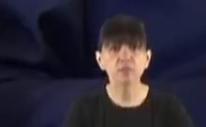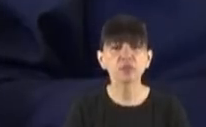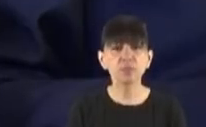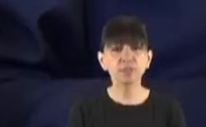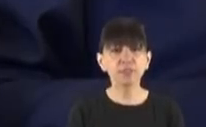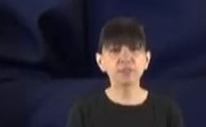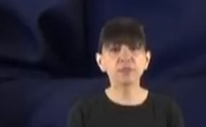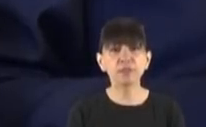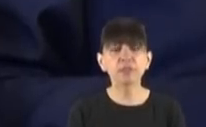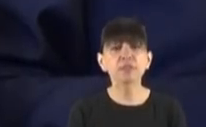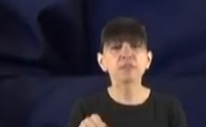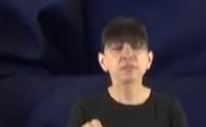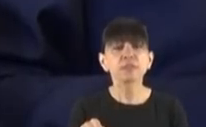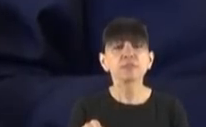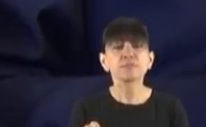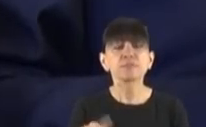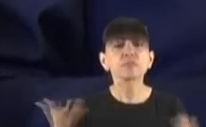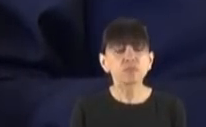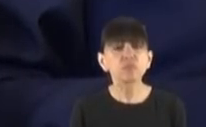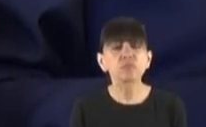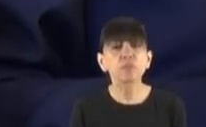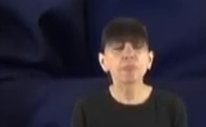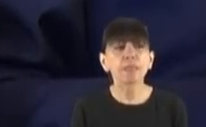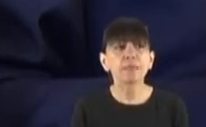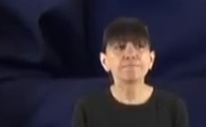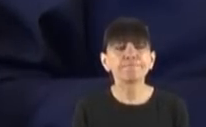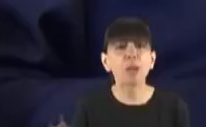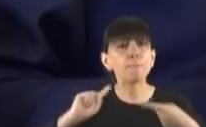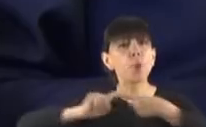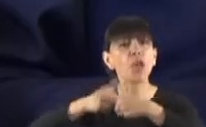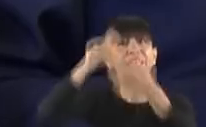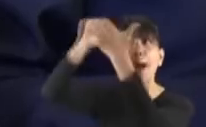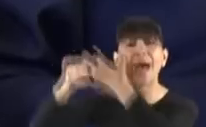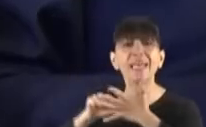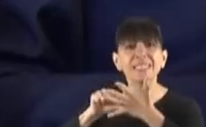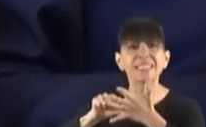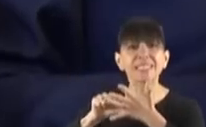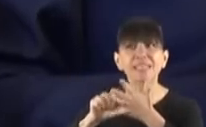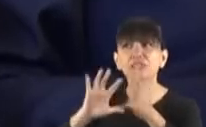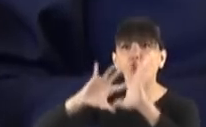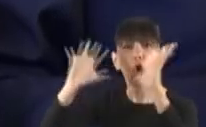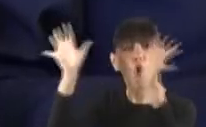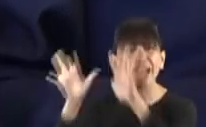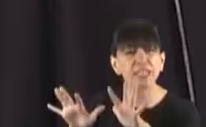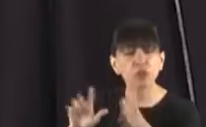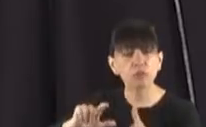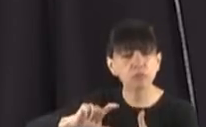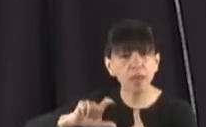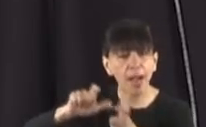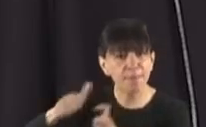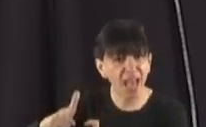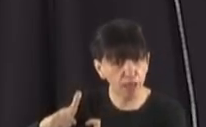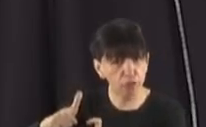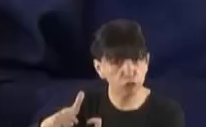transformación. La geopolítica está cambiando y siempre que la geopolítica